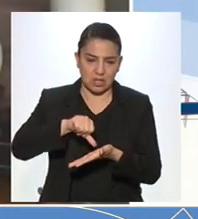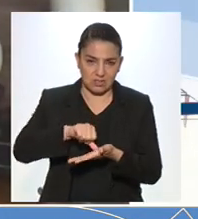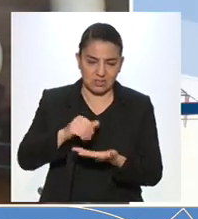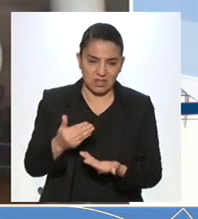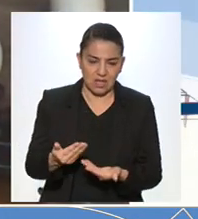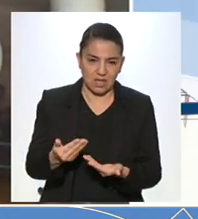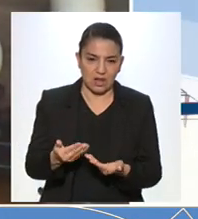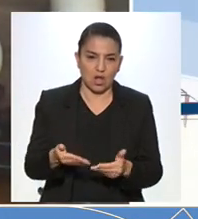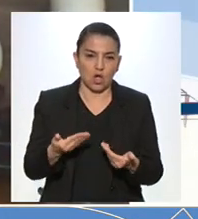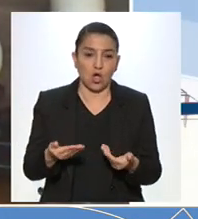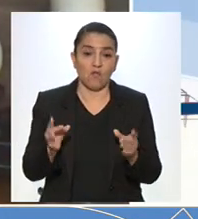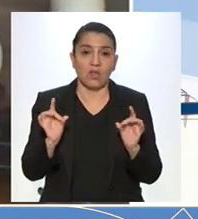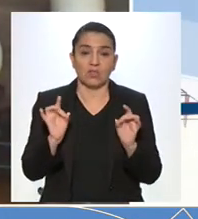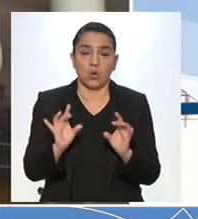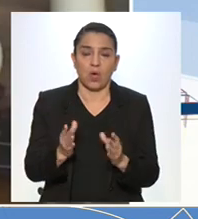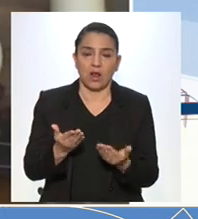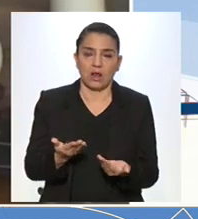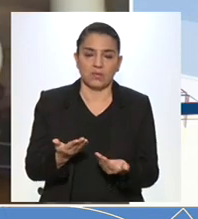Central,